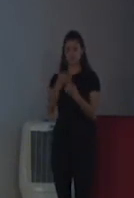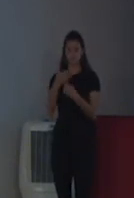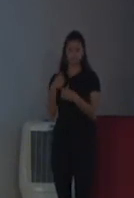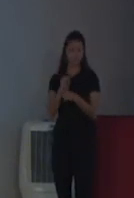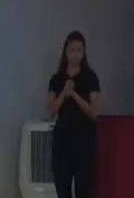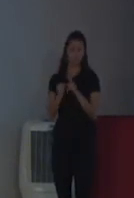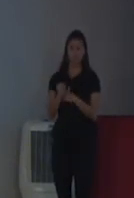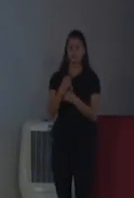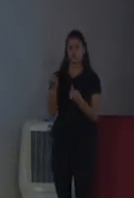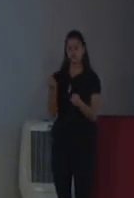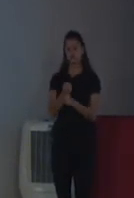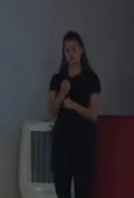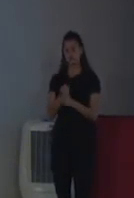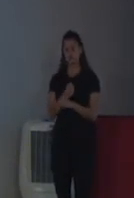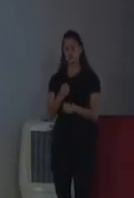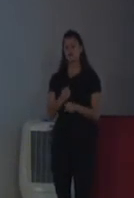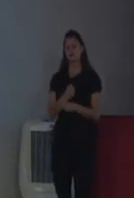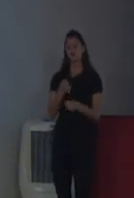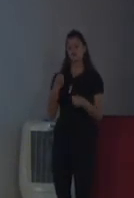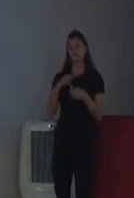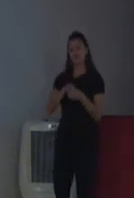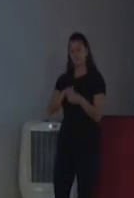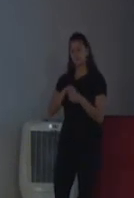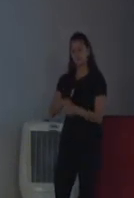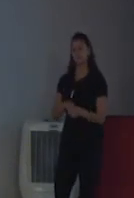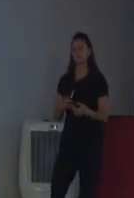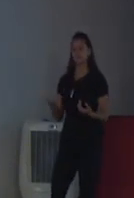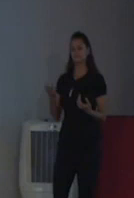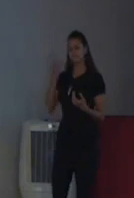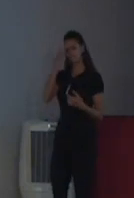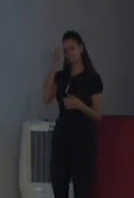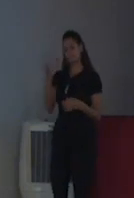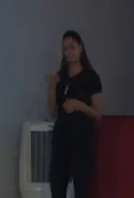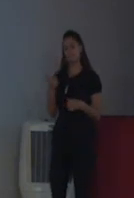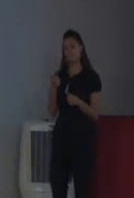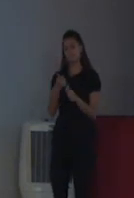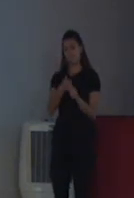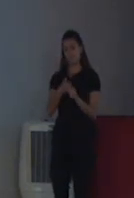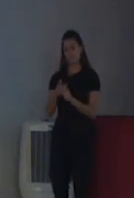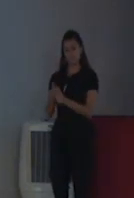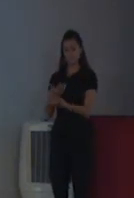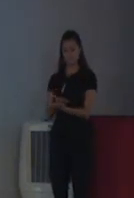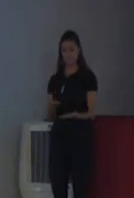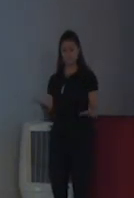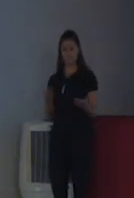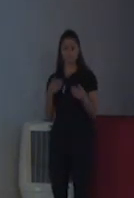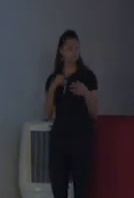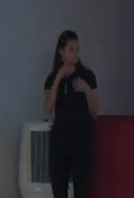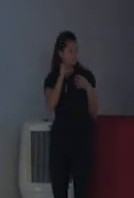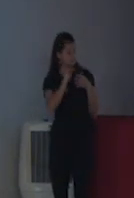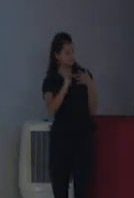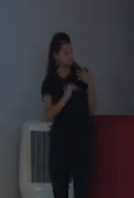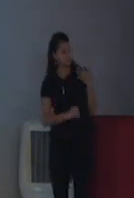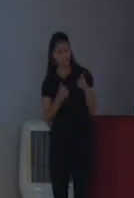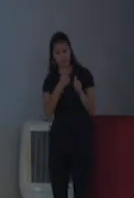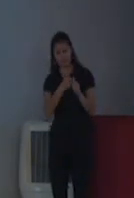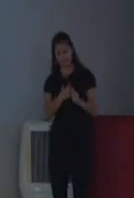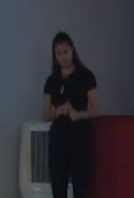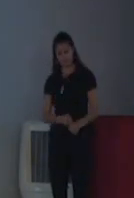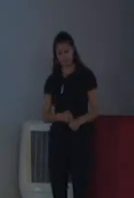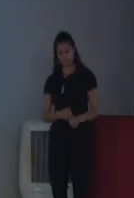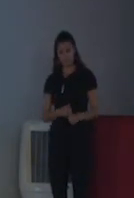a la protección social, al trabajo, al transporte, porque cada una de estas cosas y cada uno de estos